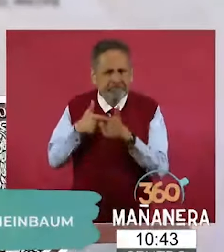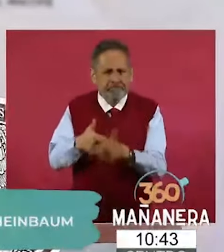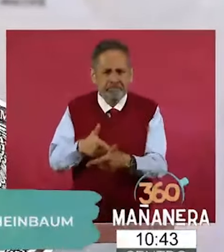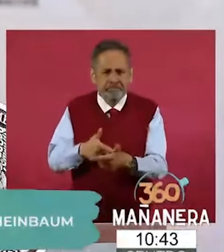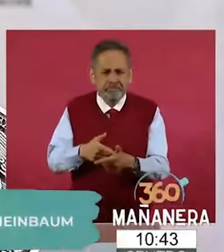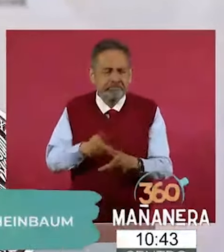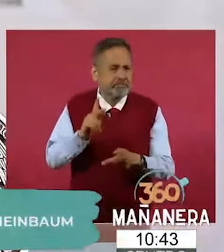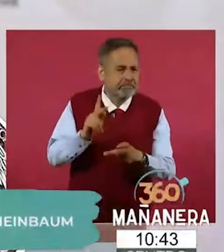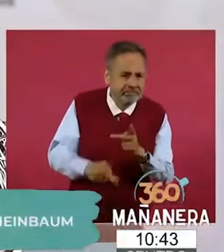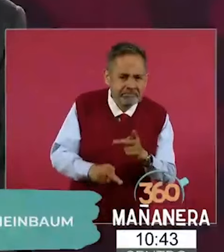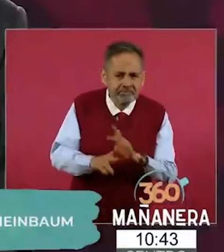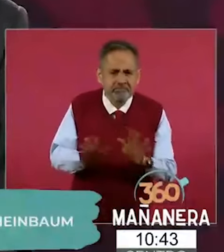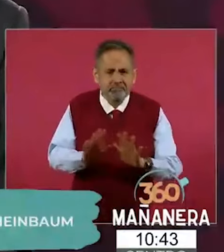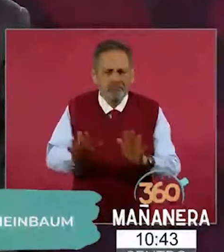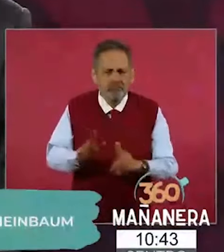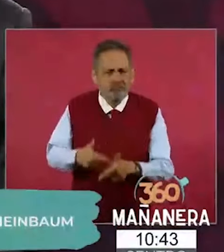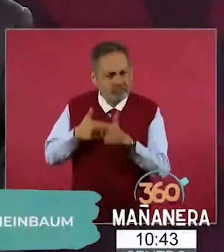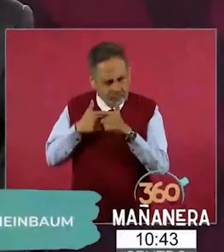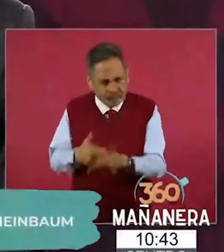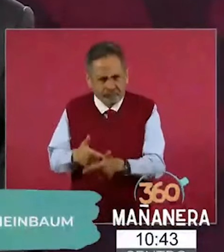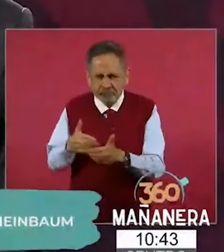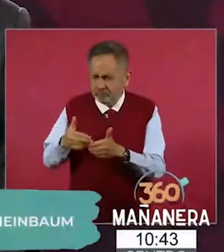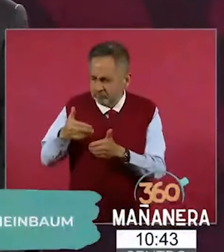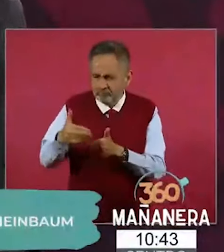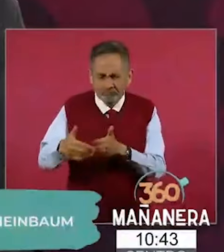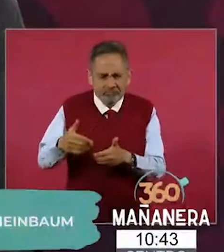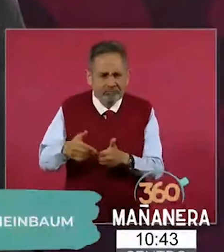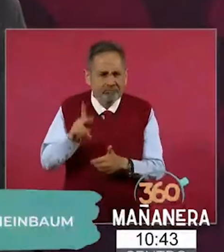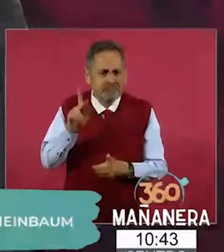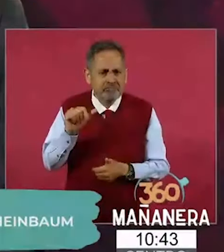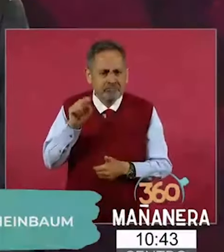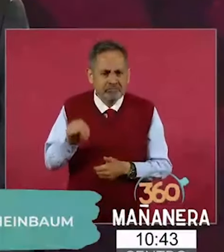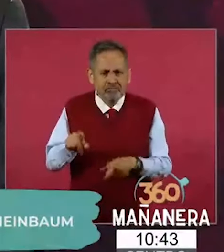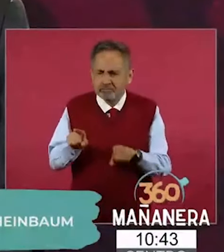continuidad a este plan,